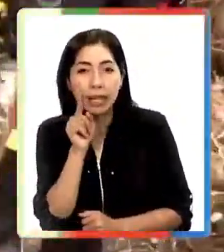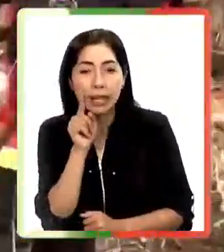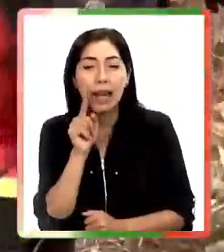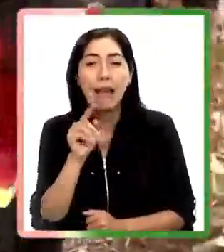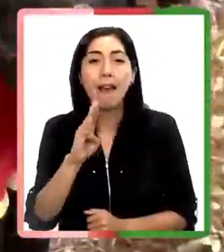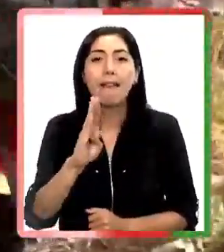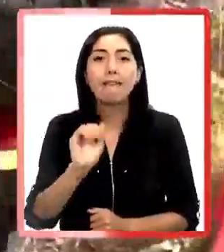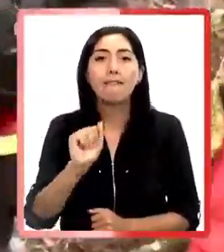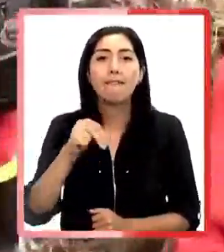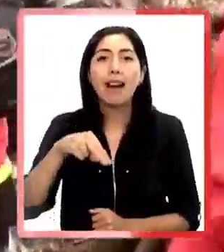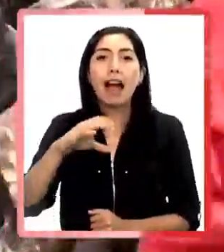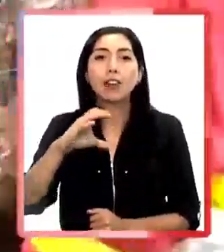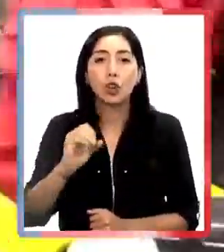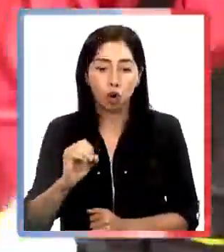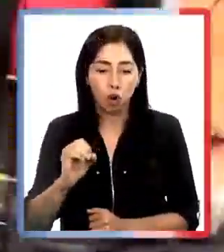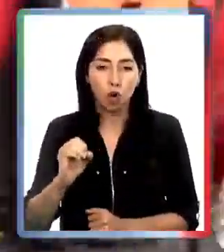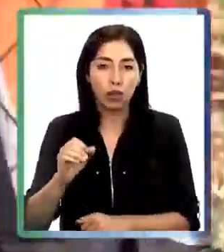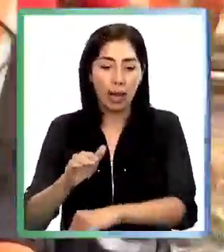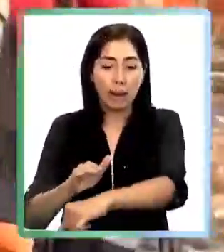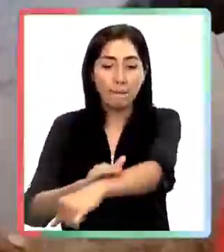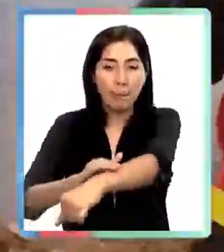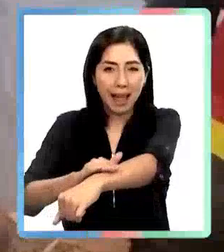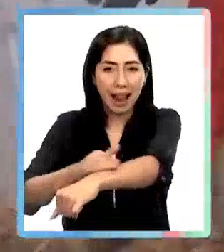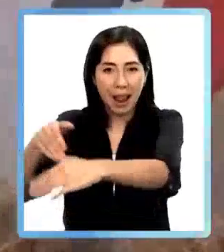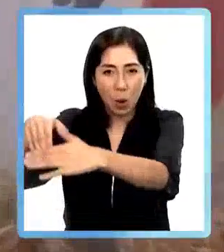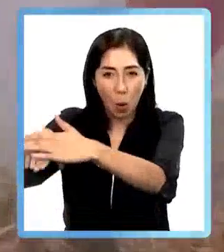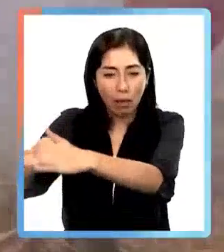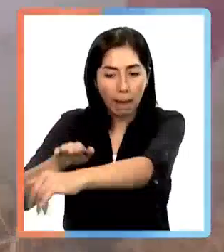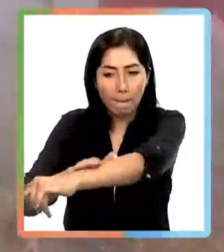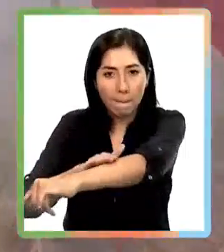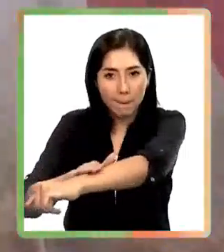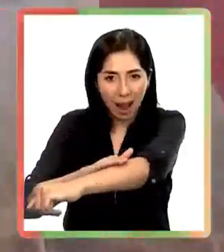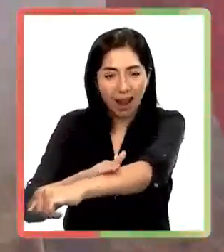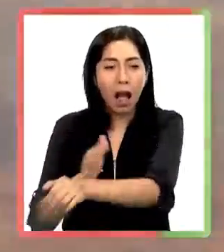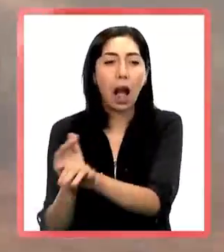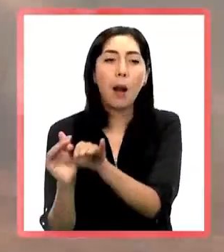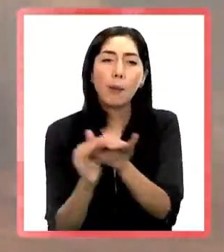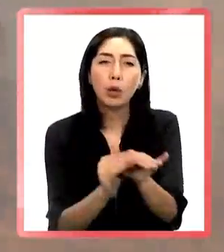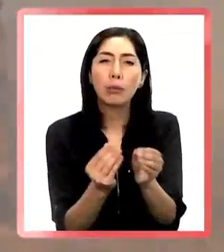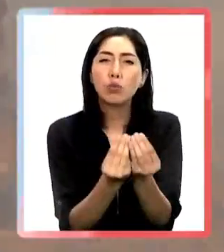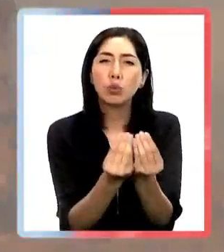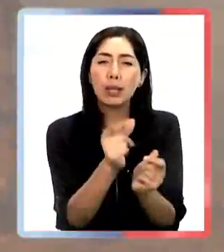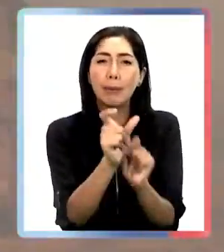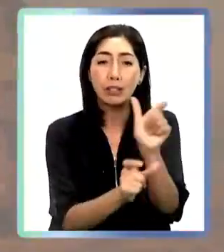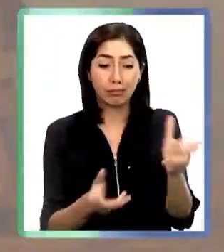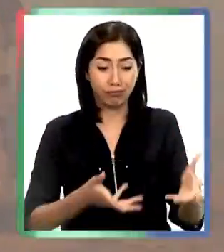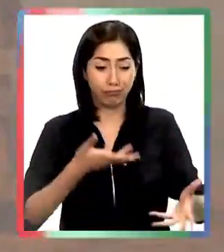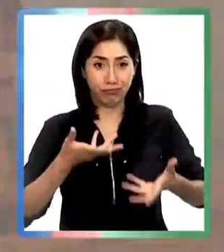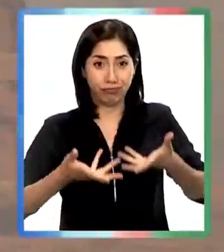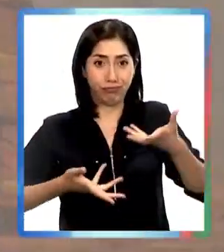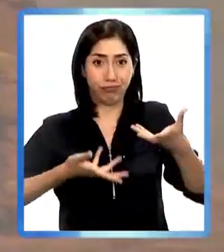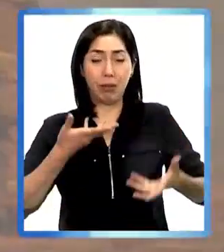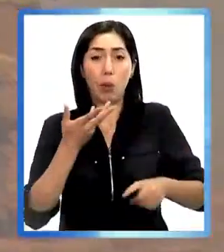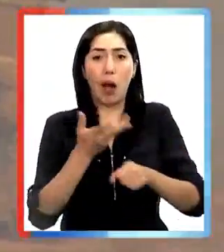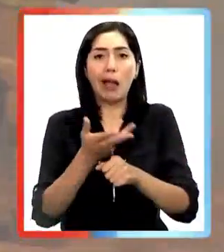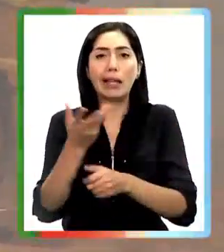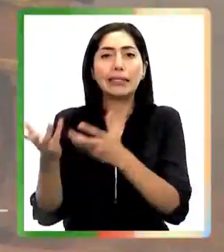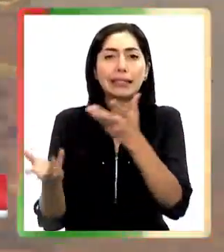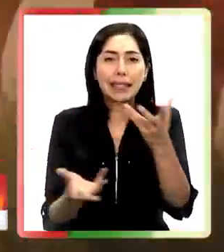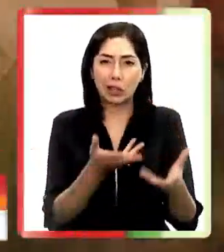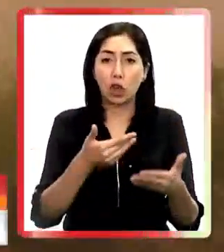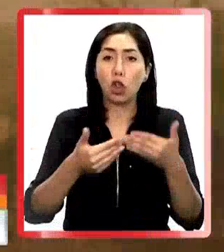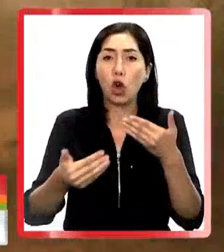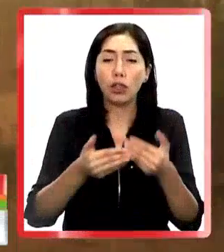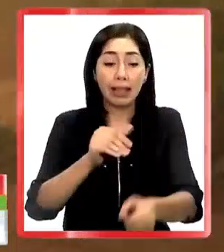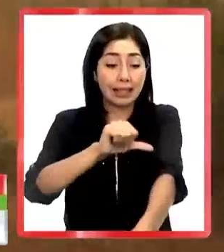Banco de Piel que tiene el Hospital Regional al ir en apoyo de muchos pacientes quemados en la ola de incendios que se han